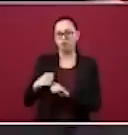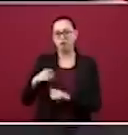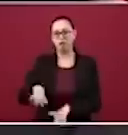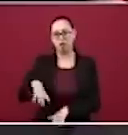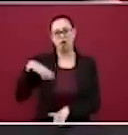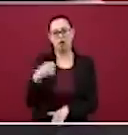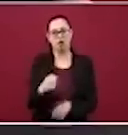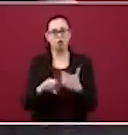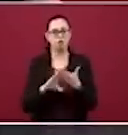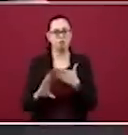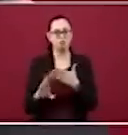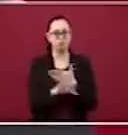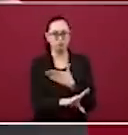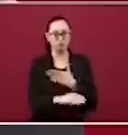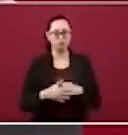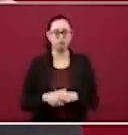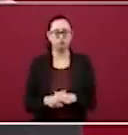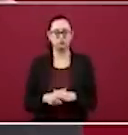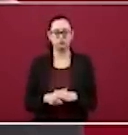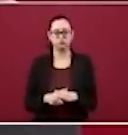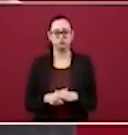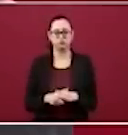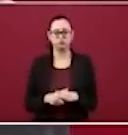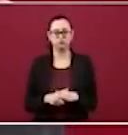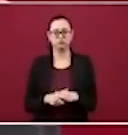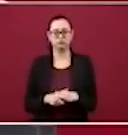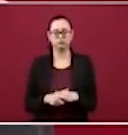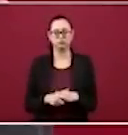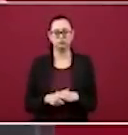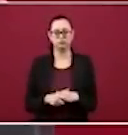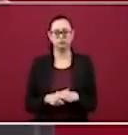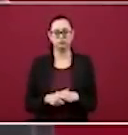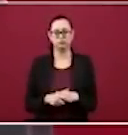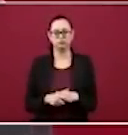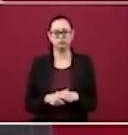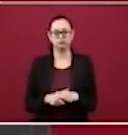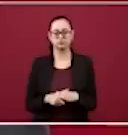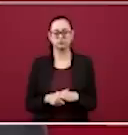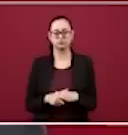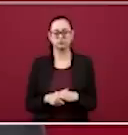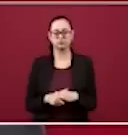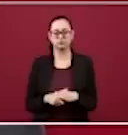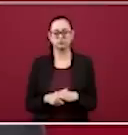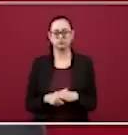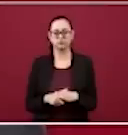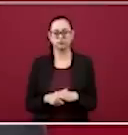Estamos ya por dar a